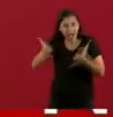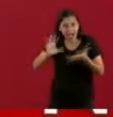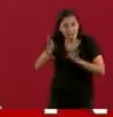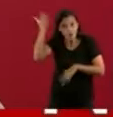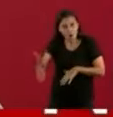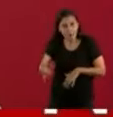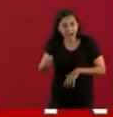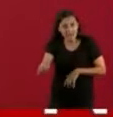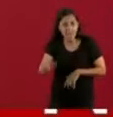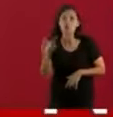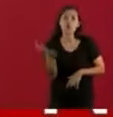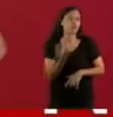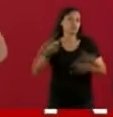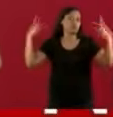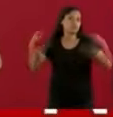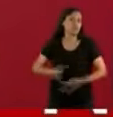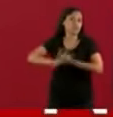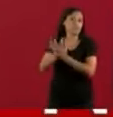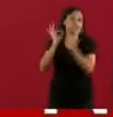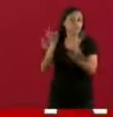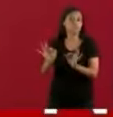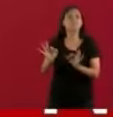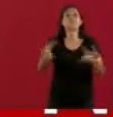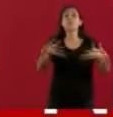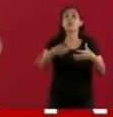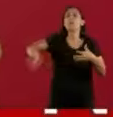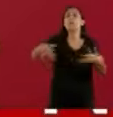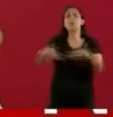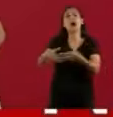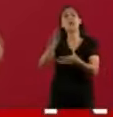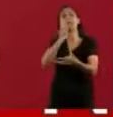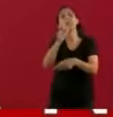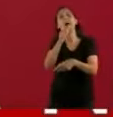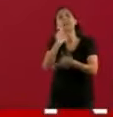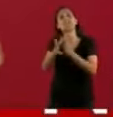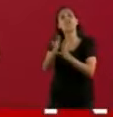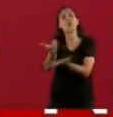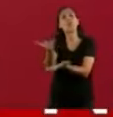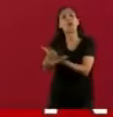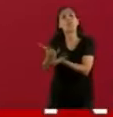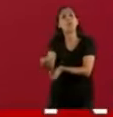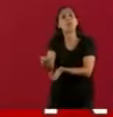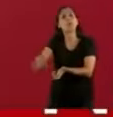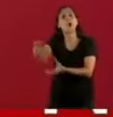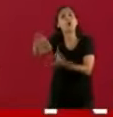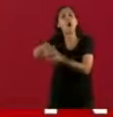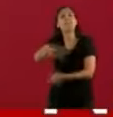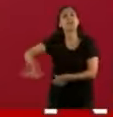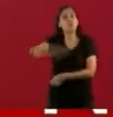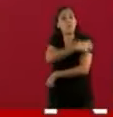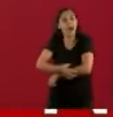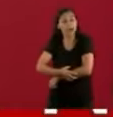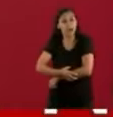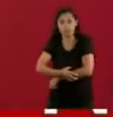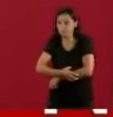decir, que estas organizaciones que parecen chicas, porque son organizaciones barriales, llegan a